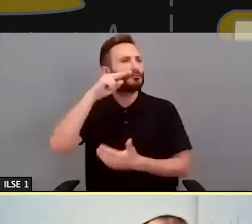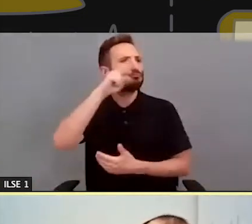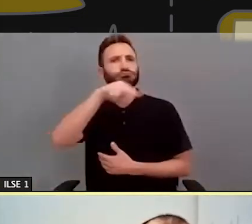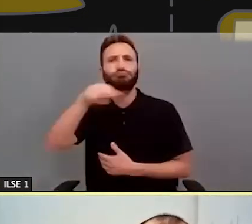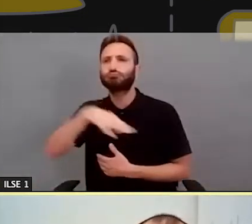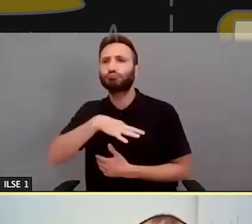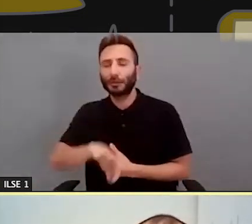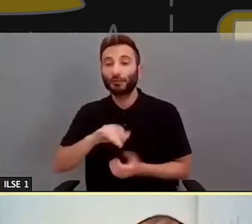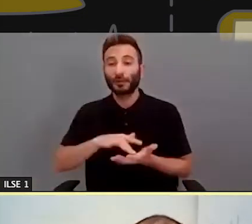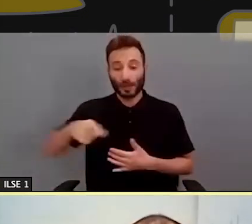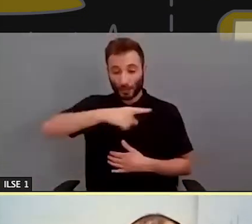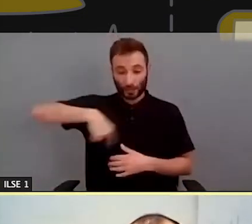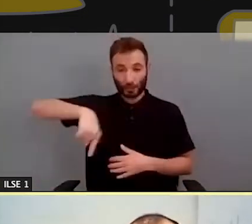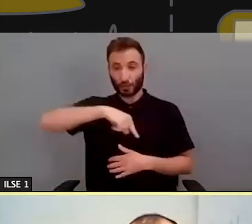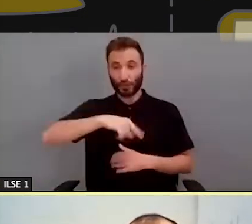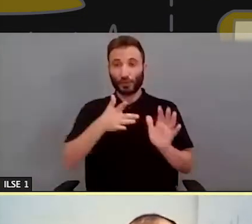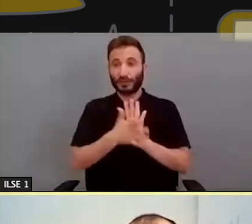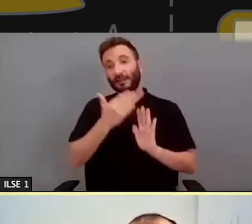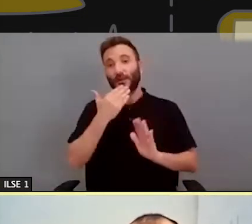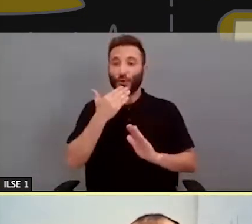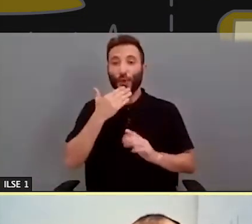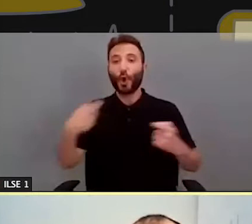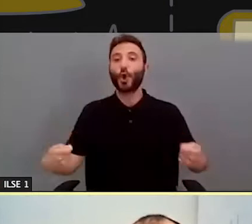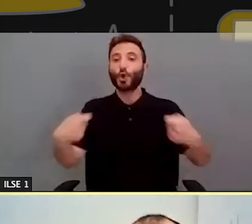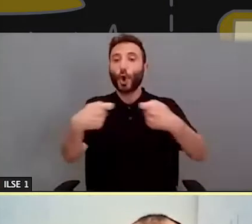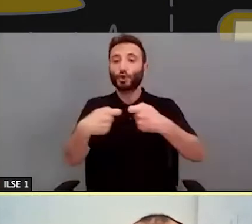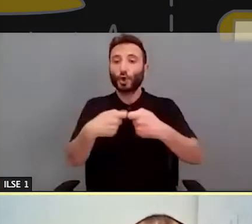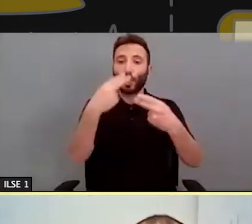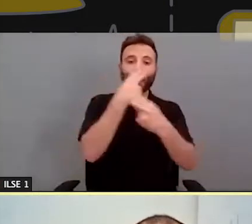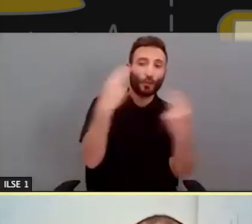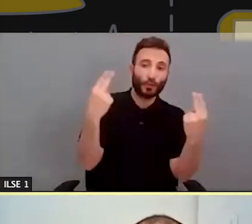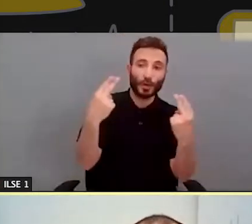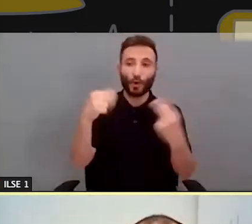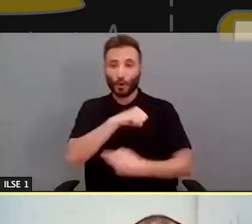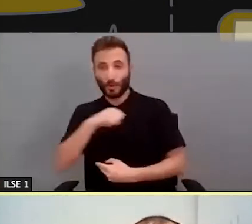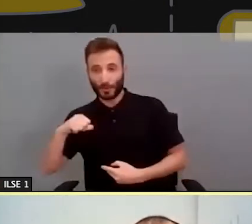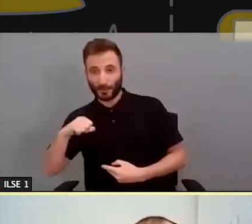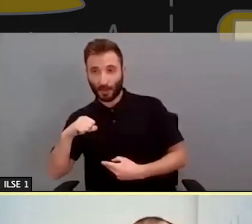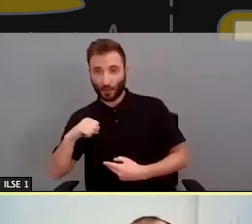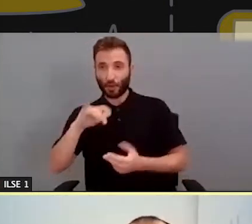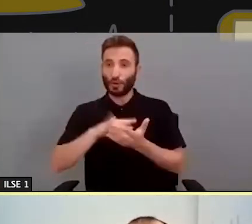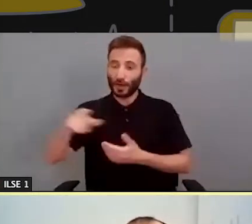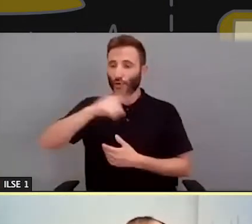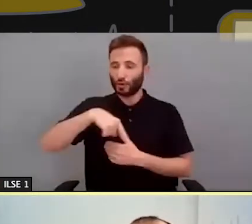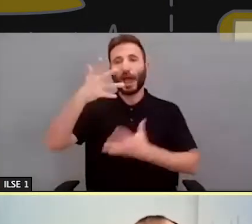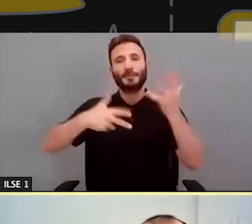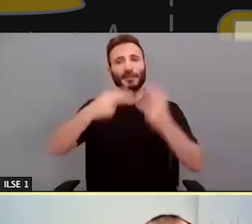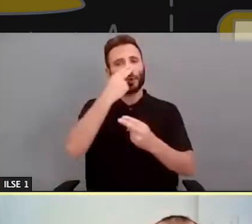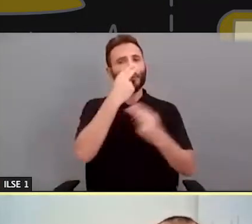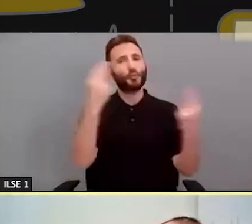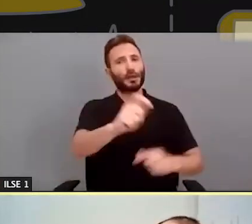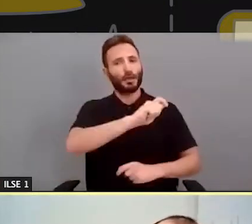Nosotros somos un consorcio público-privado. Estamos participados por la administración pública, pero